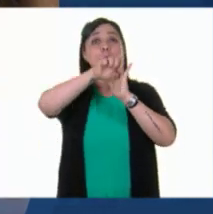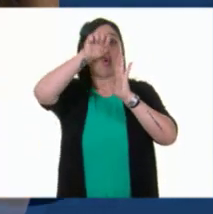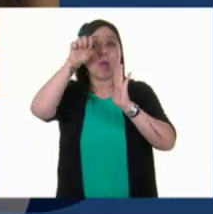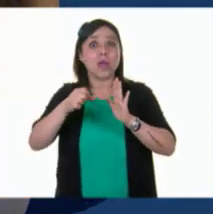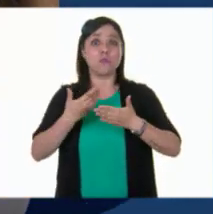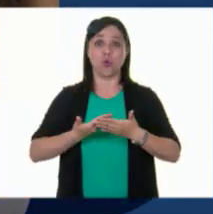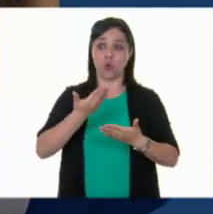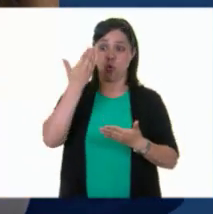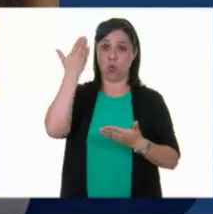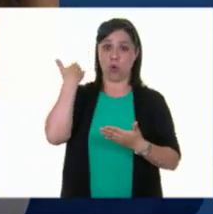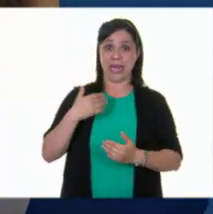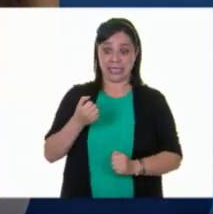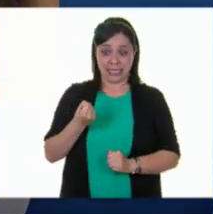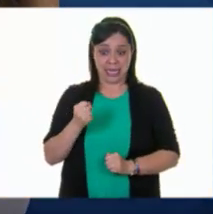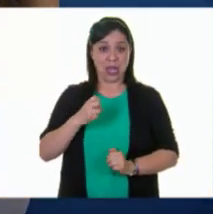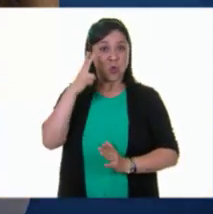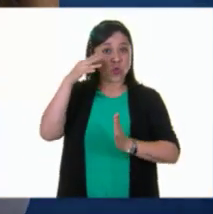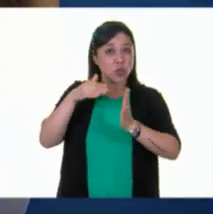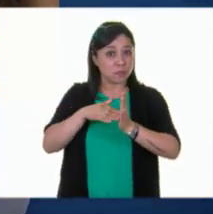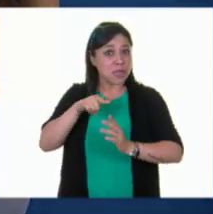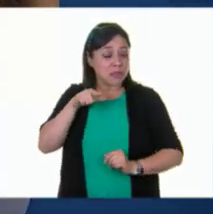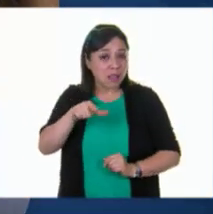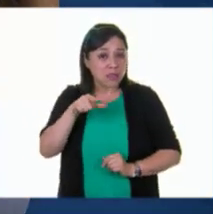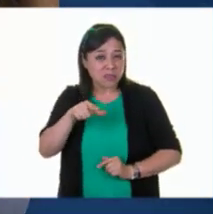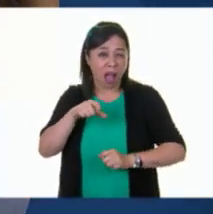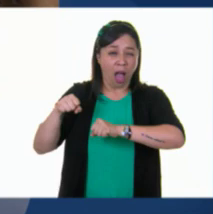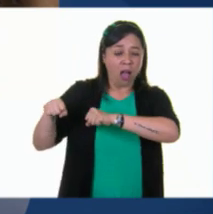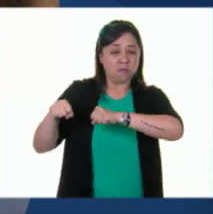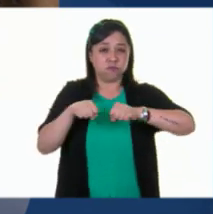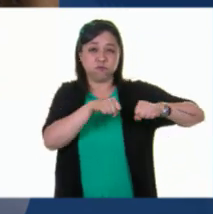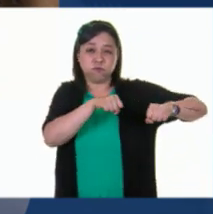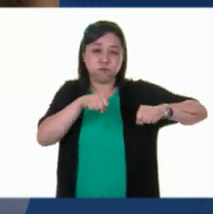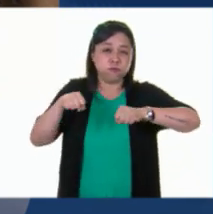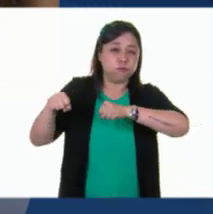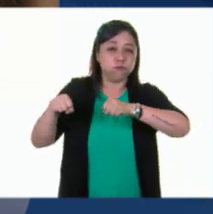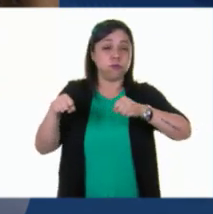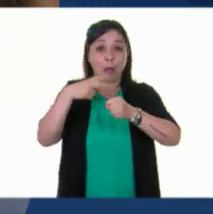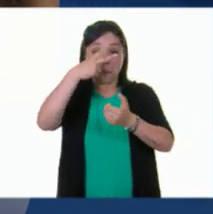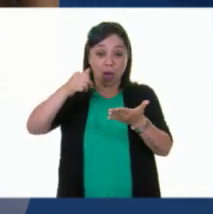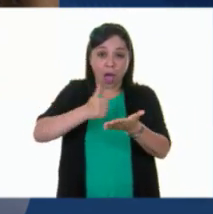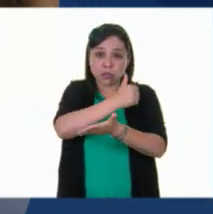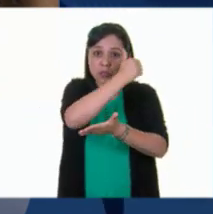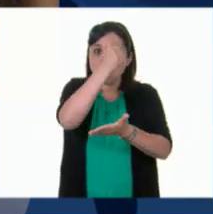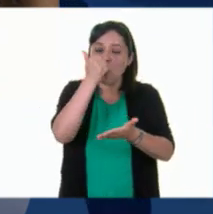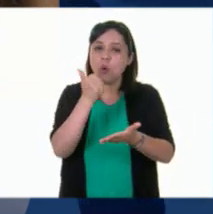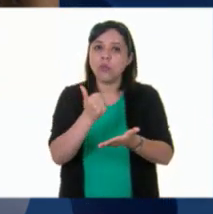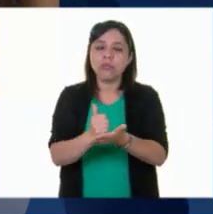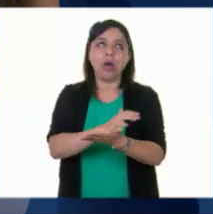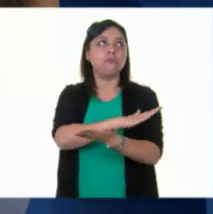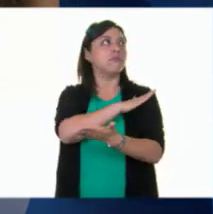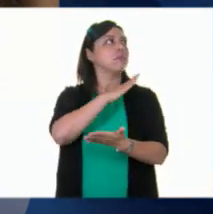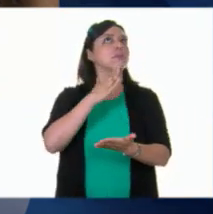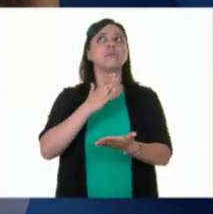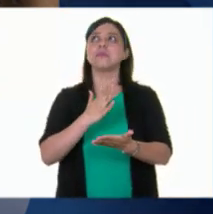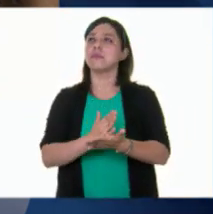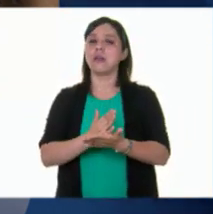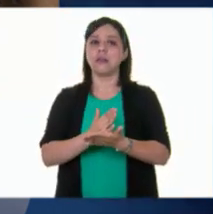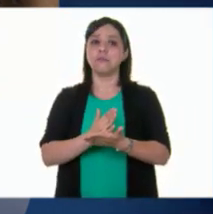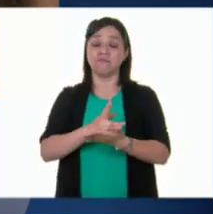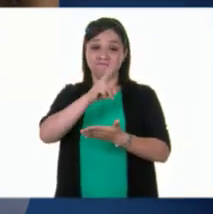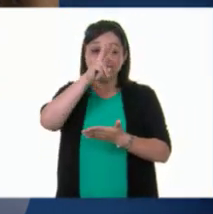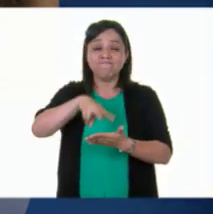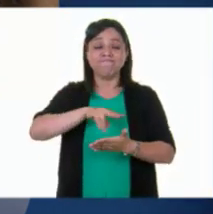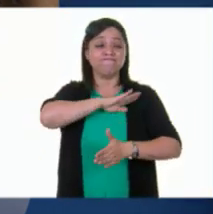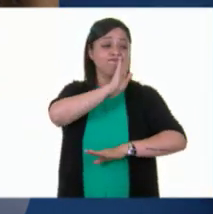temblor de septiembre del 2017, que paralizó la Ciudad de México y tristemente se perdieron